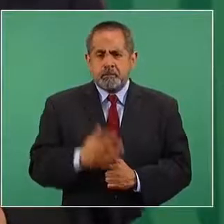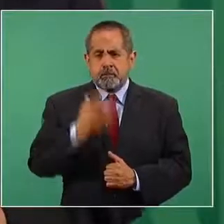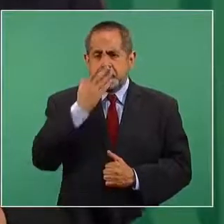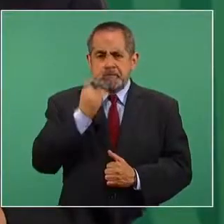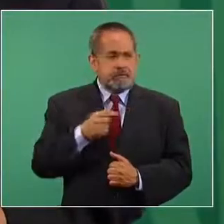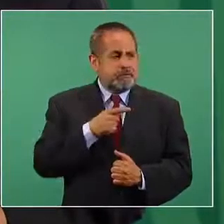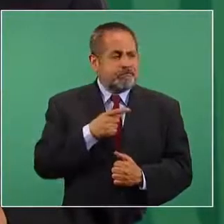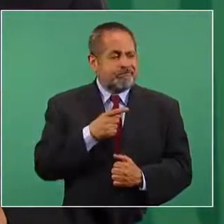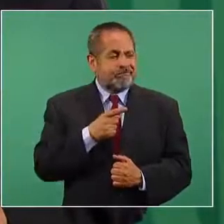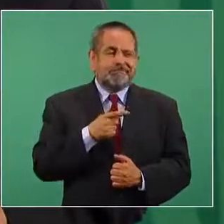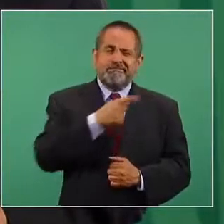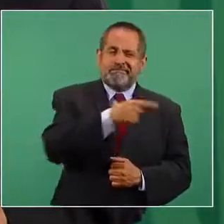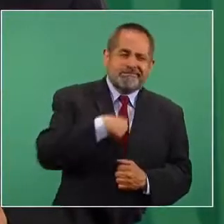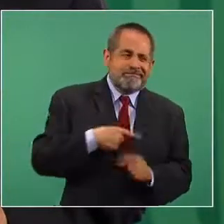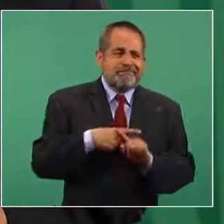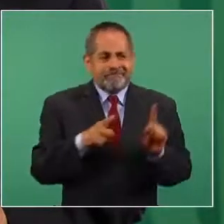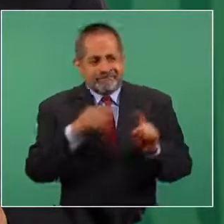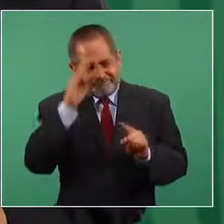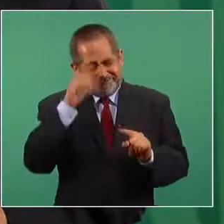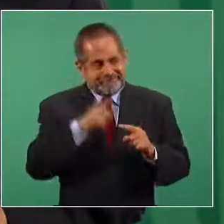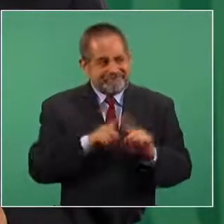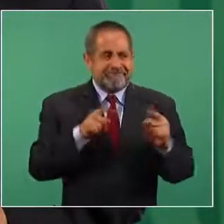ninguna discrepancia,